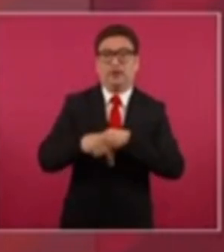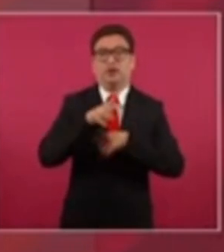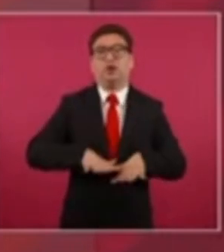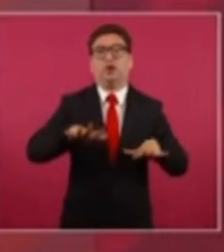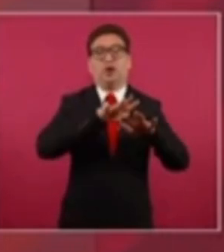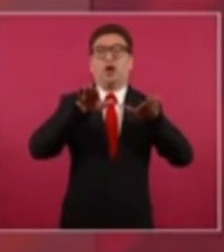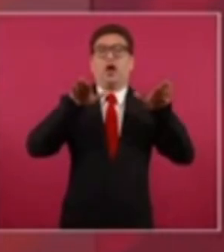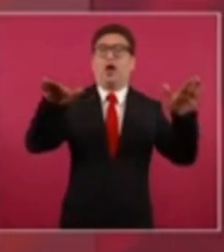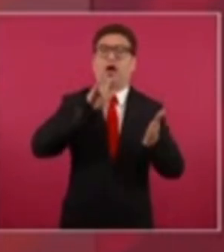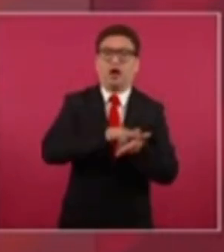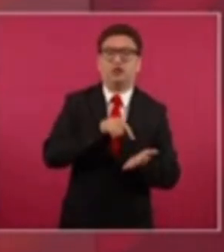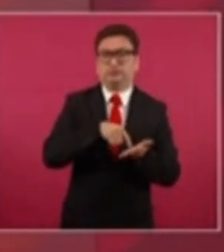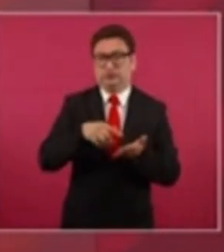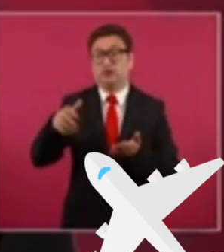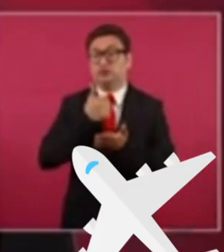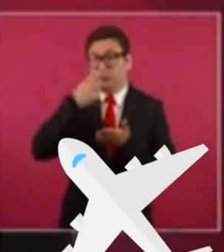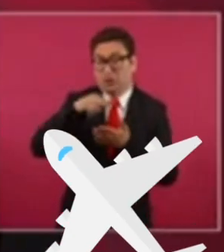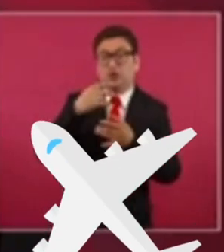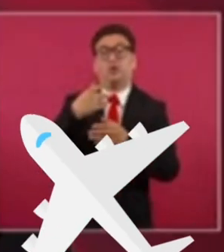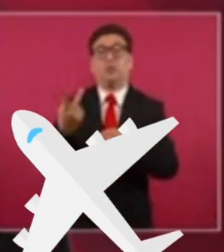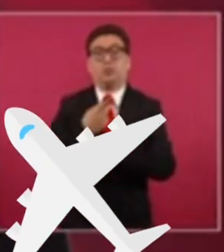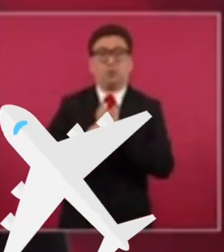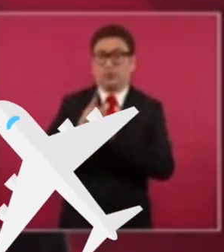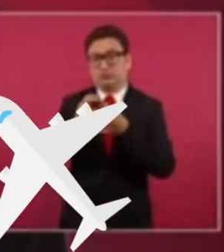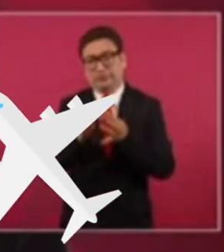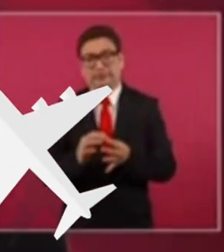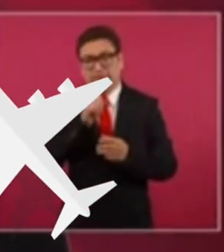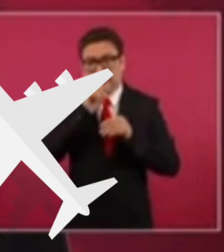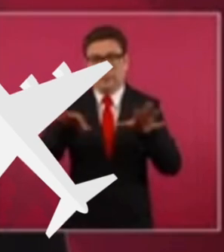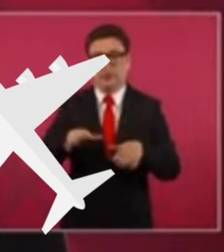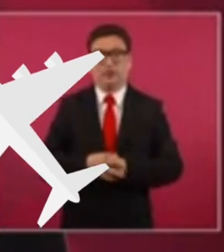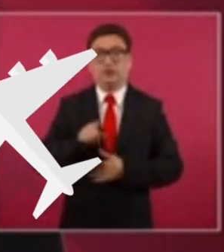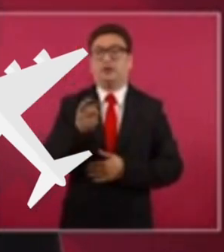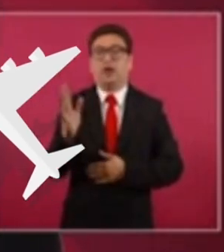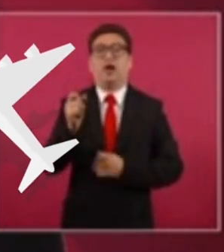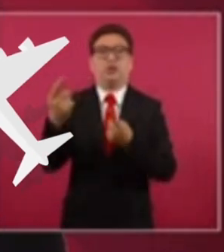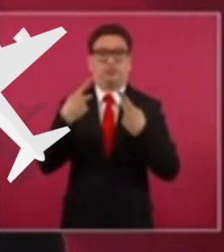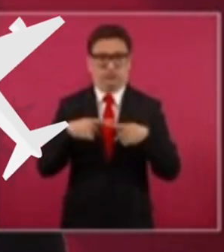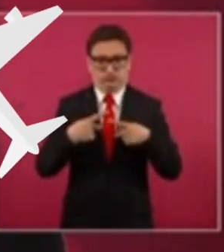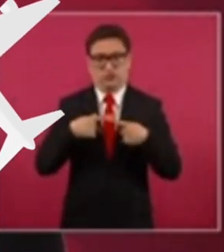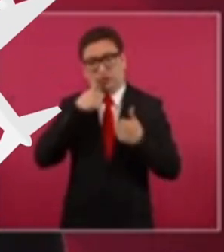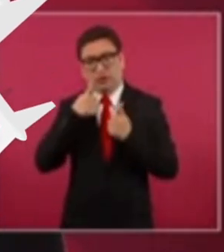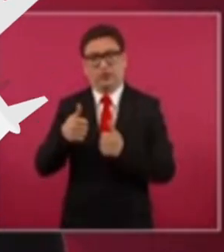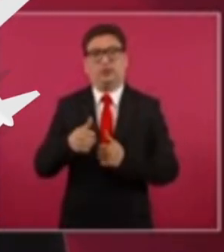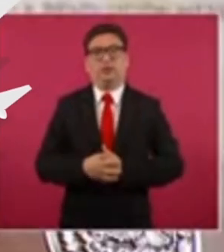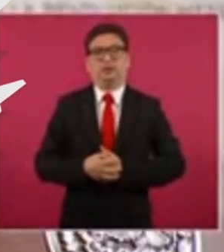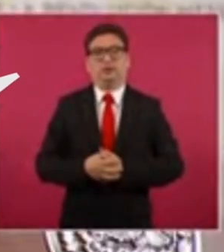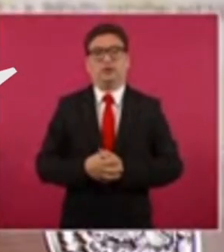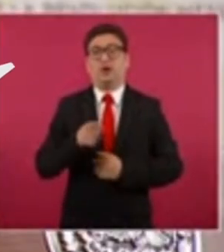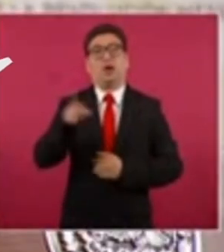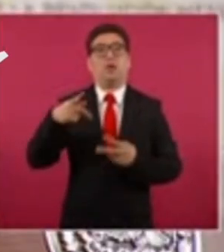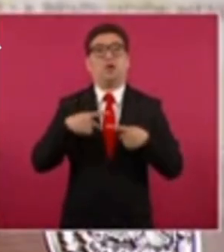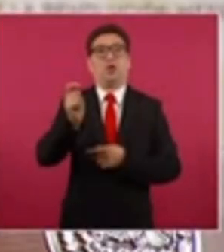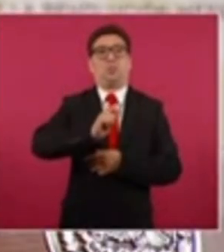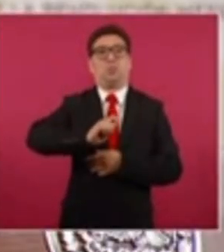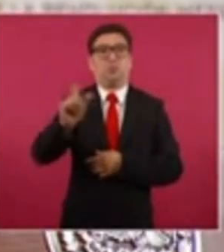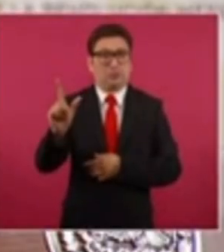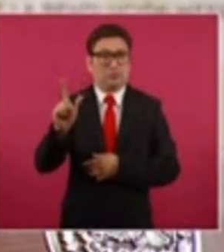actual aeropuerto de la Ciudad de México, de los despachadores, que son